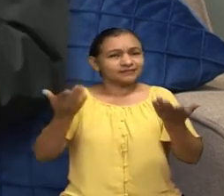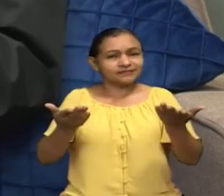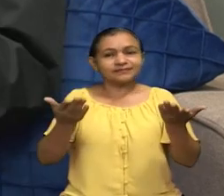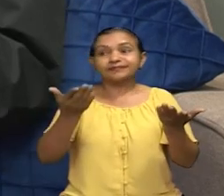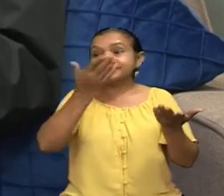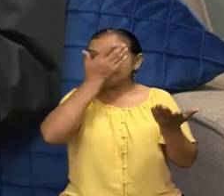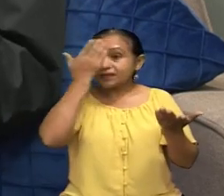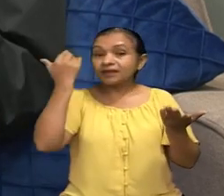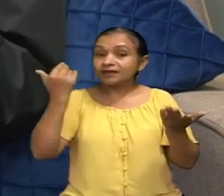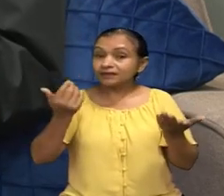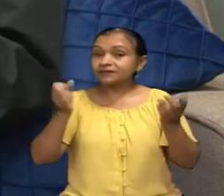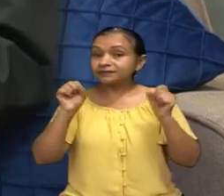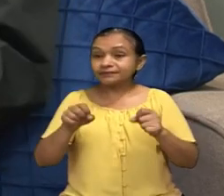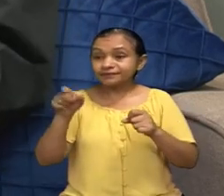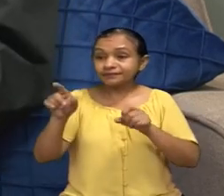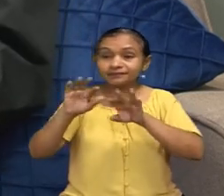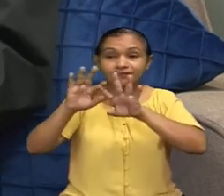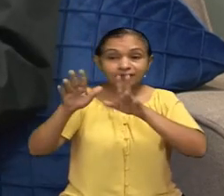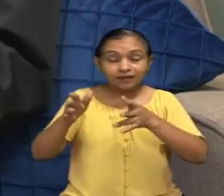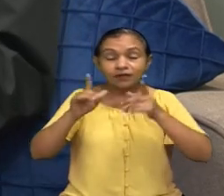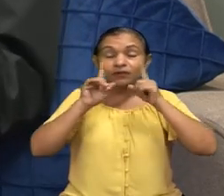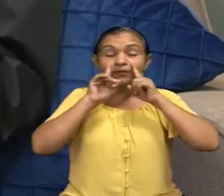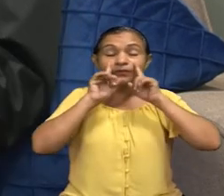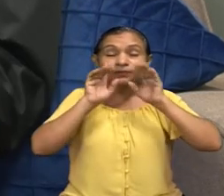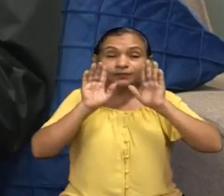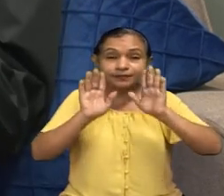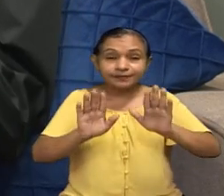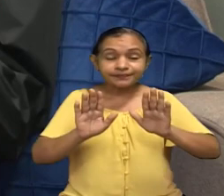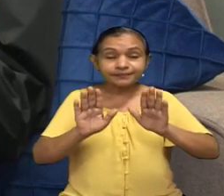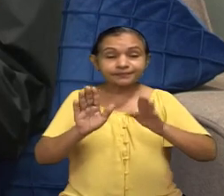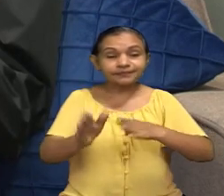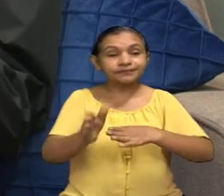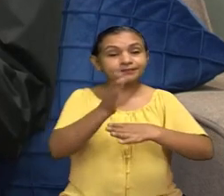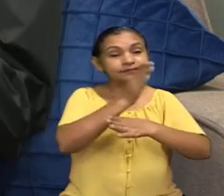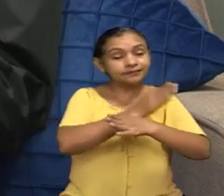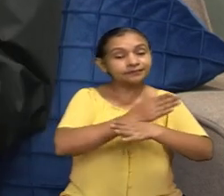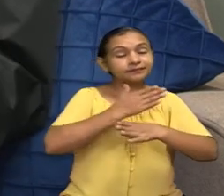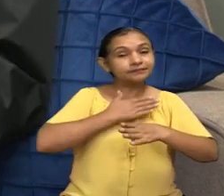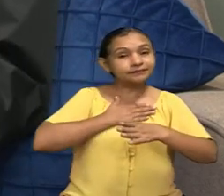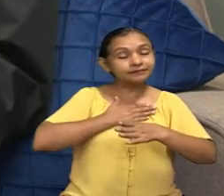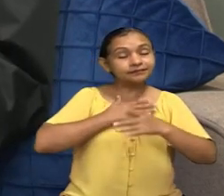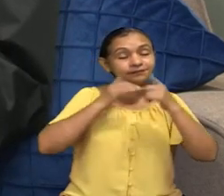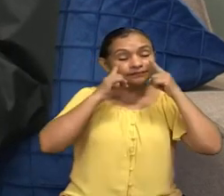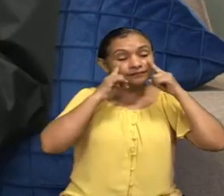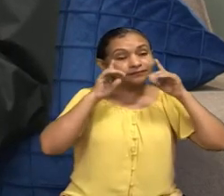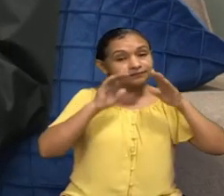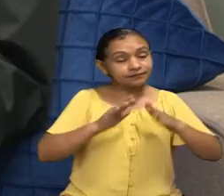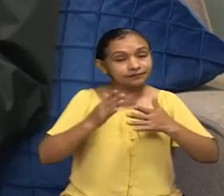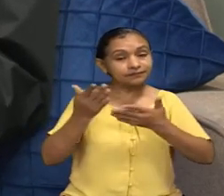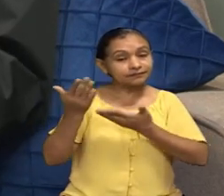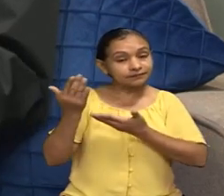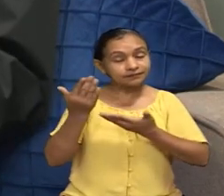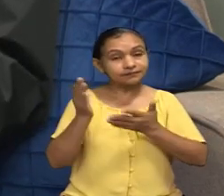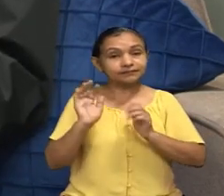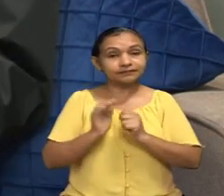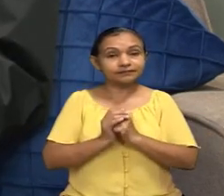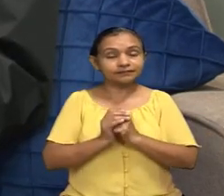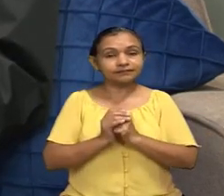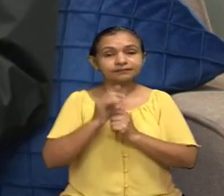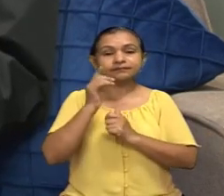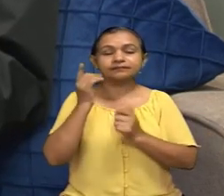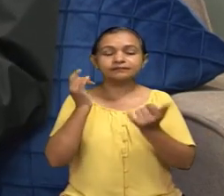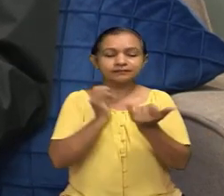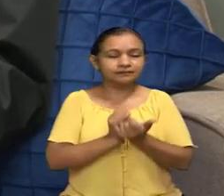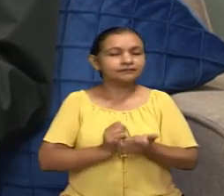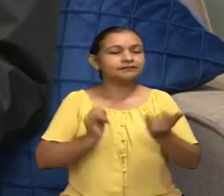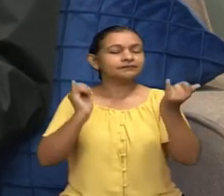Y esto que decía Carol, de cuidar a los que nos cuidaron. Ellos nos dicen 100 veces la